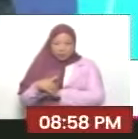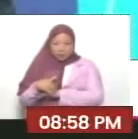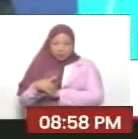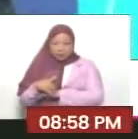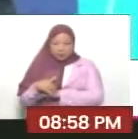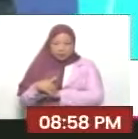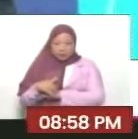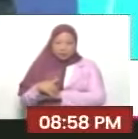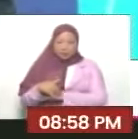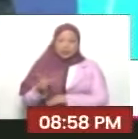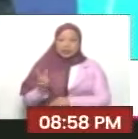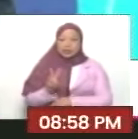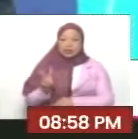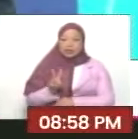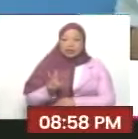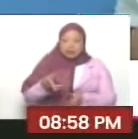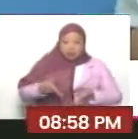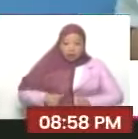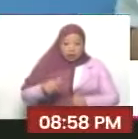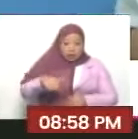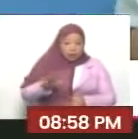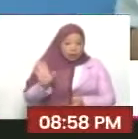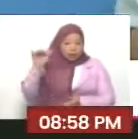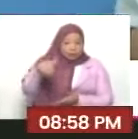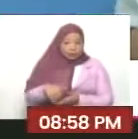Un lord árabe, pues. Pero nací en Villa de Cura.